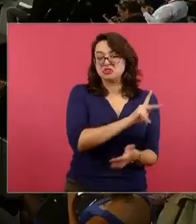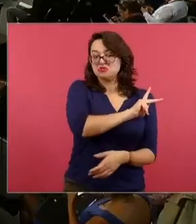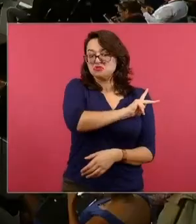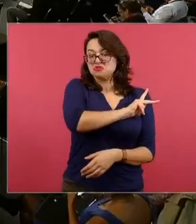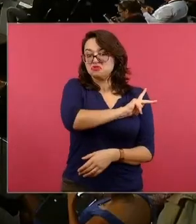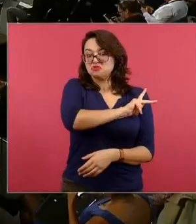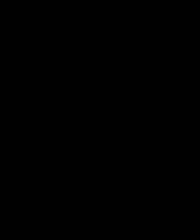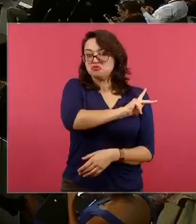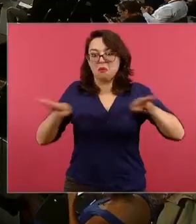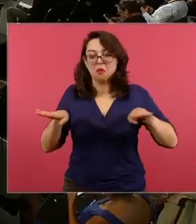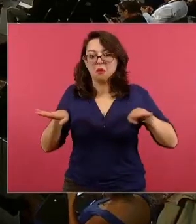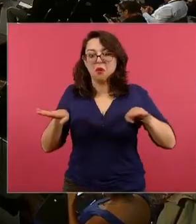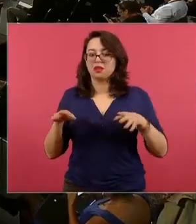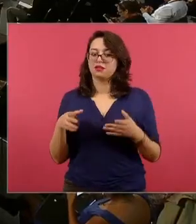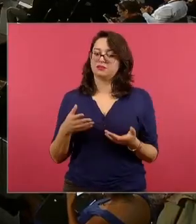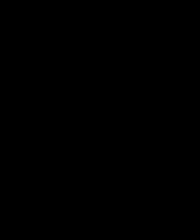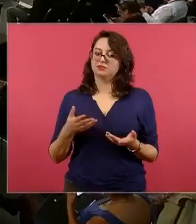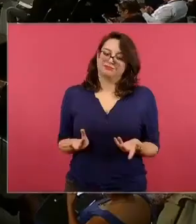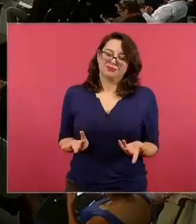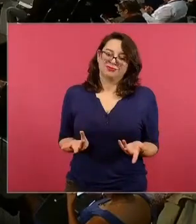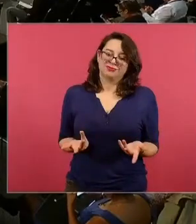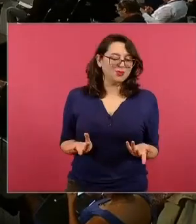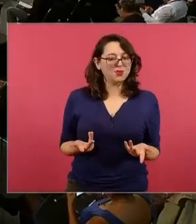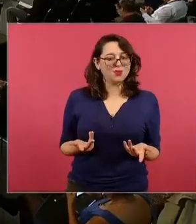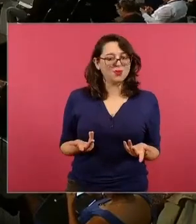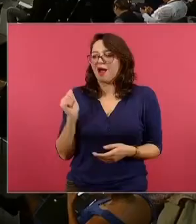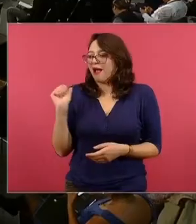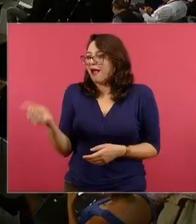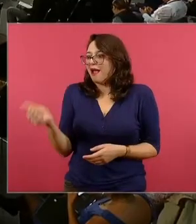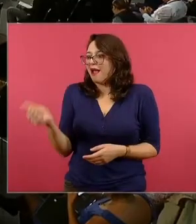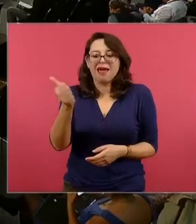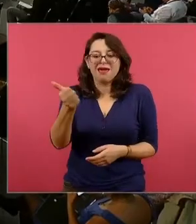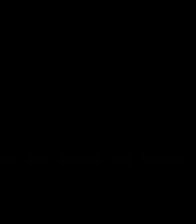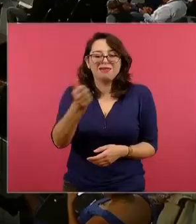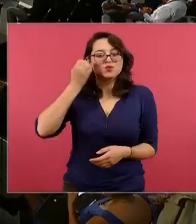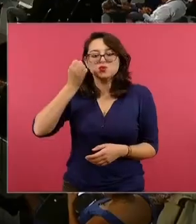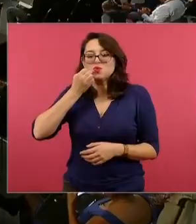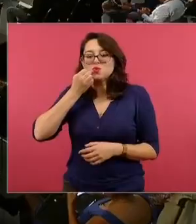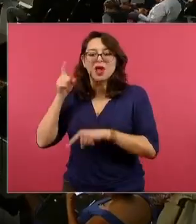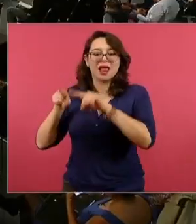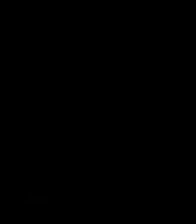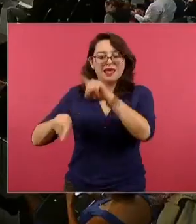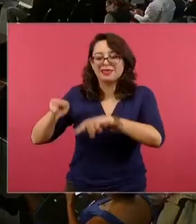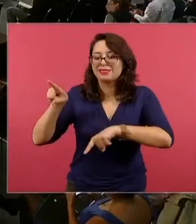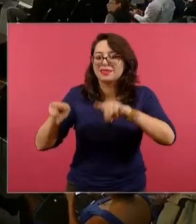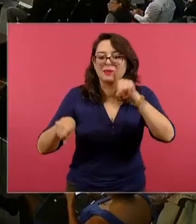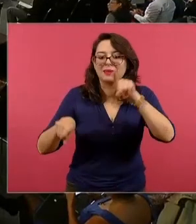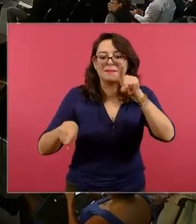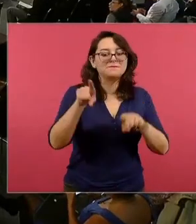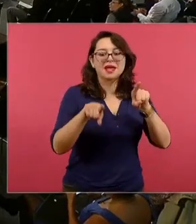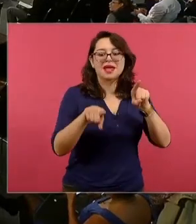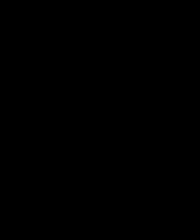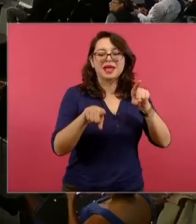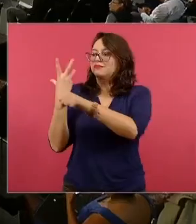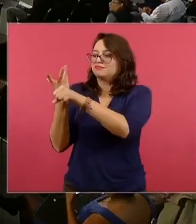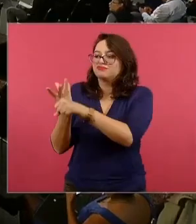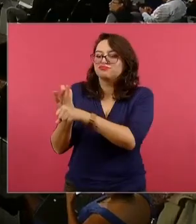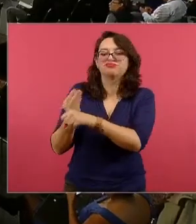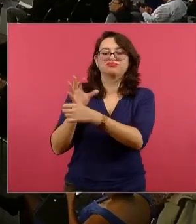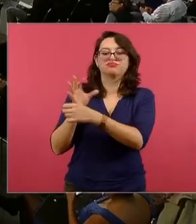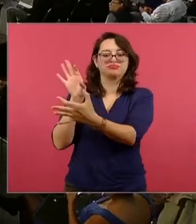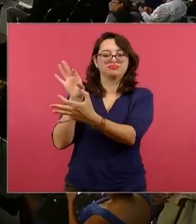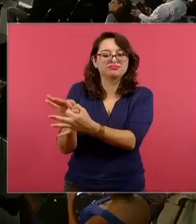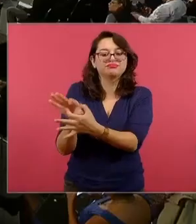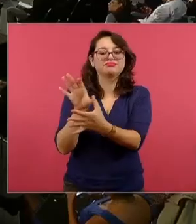las adecuaciones que requiera para su funcionamiento. Y finalmente se establece la